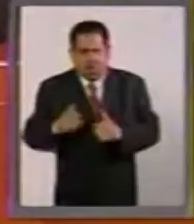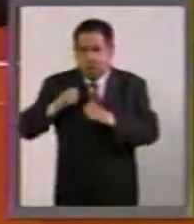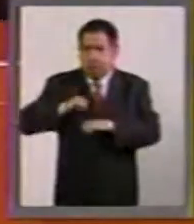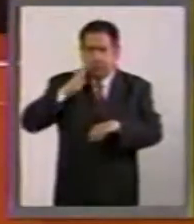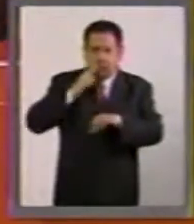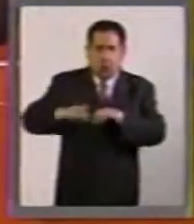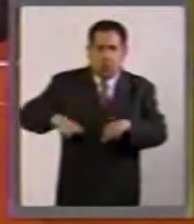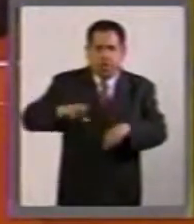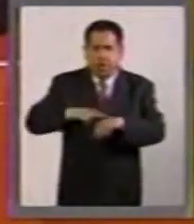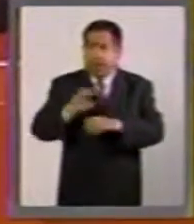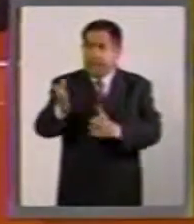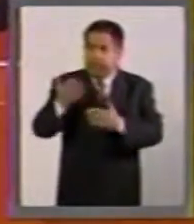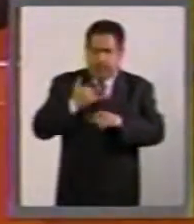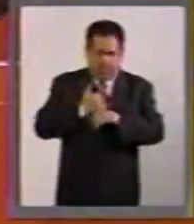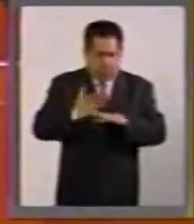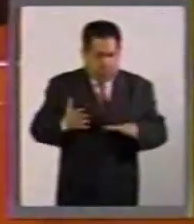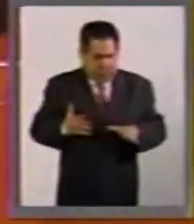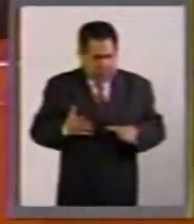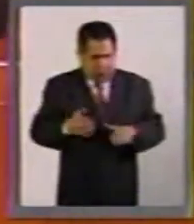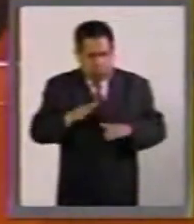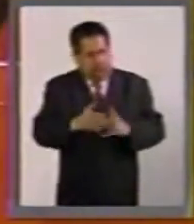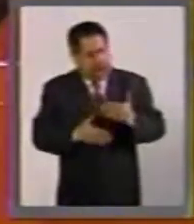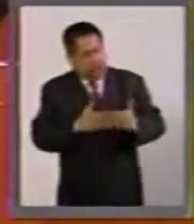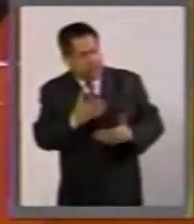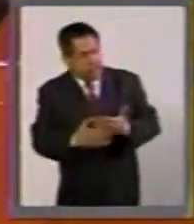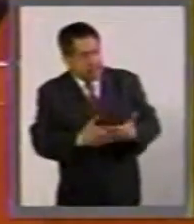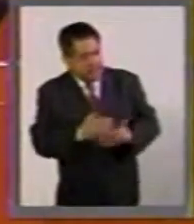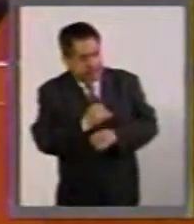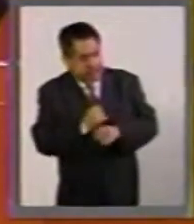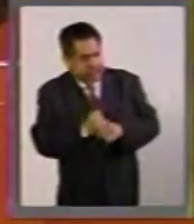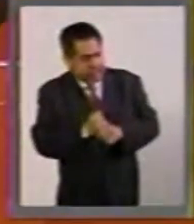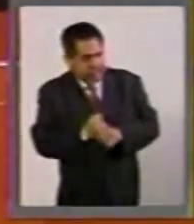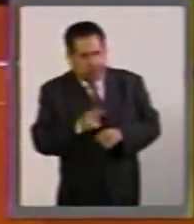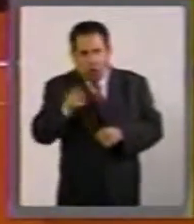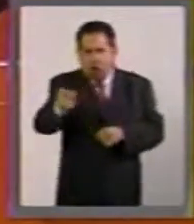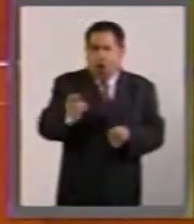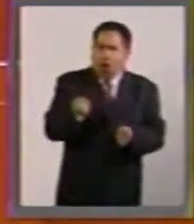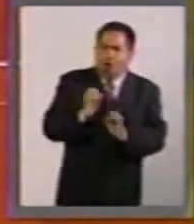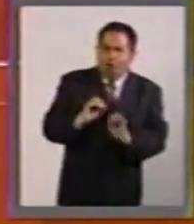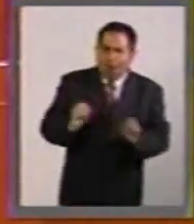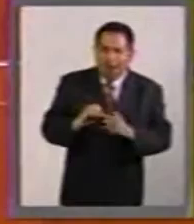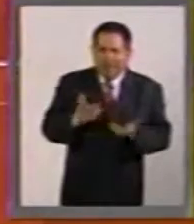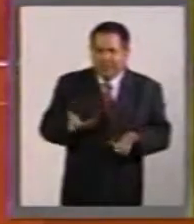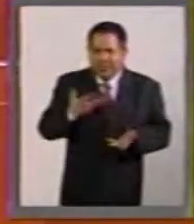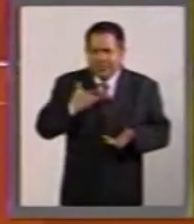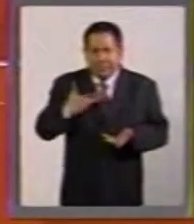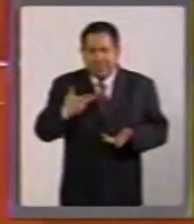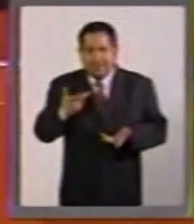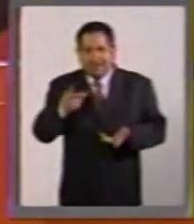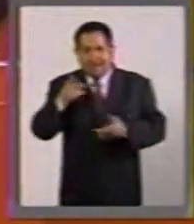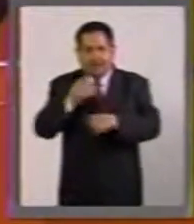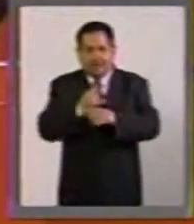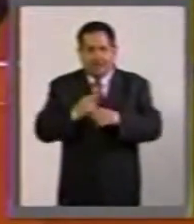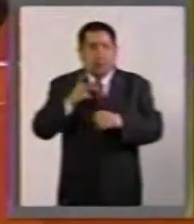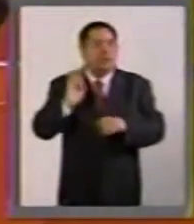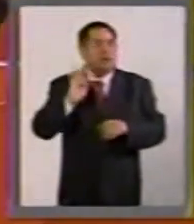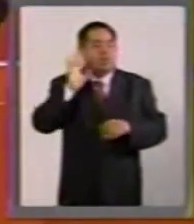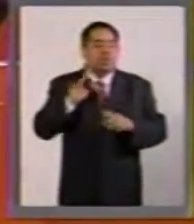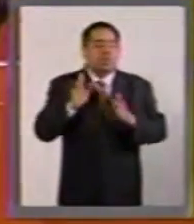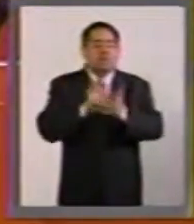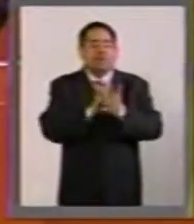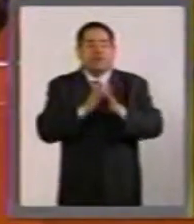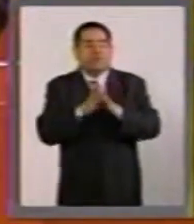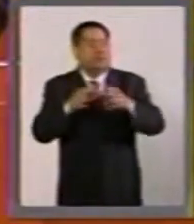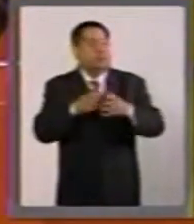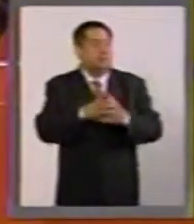Ejecutivo informe sobre el avance de las investigaciones, aun cuando se trate sobre supuestos vínculos